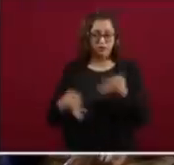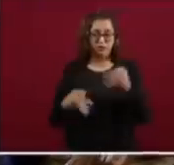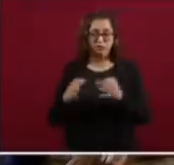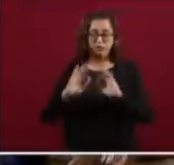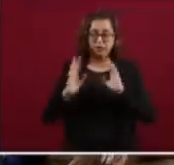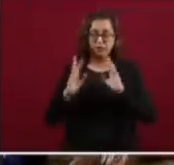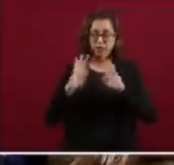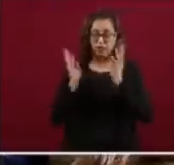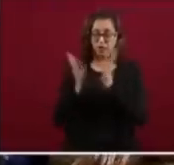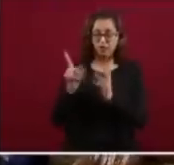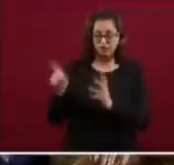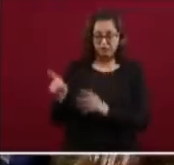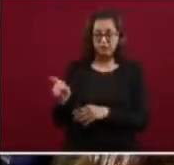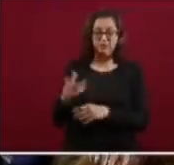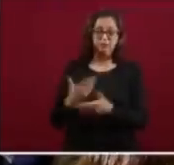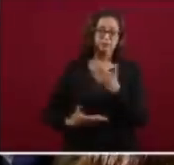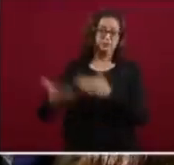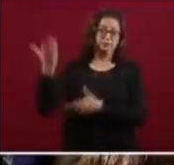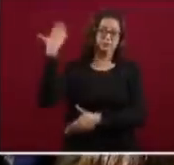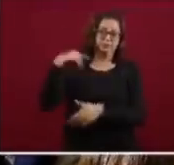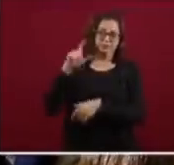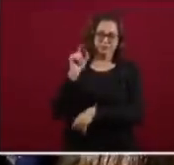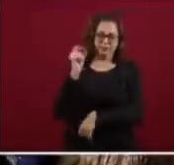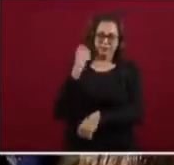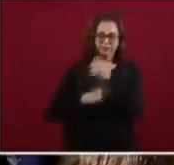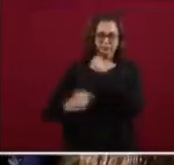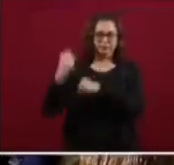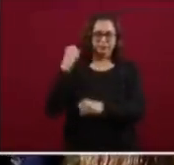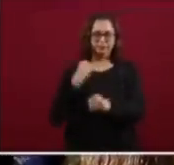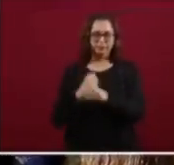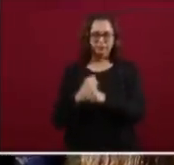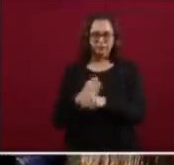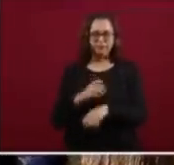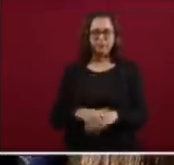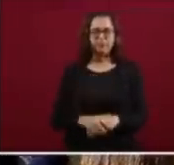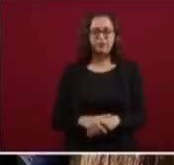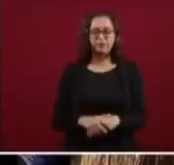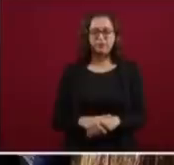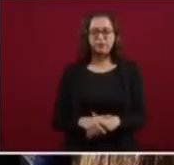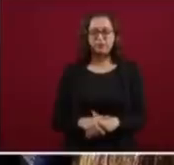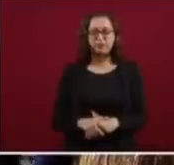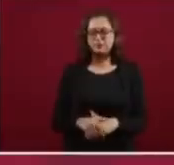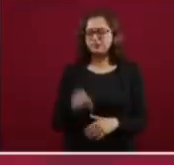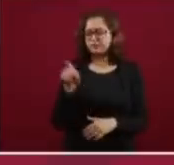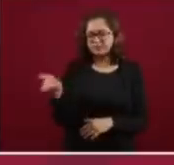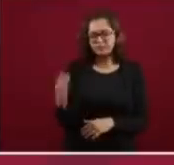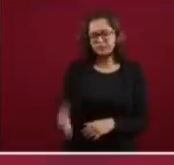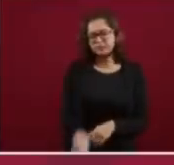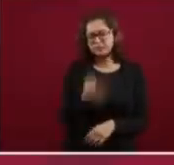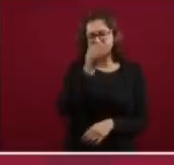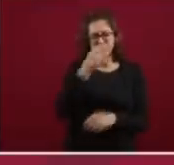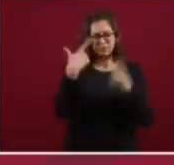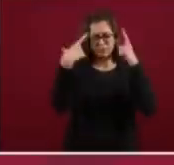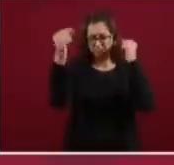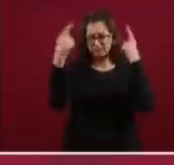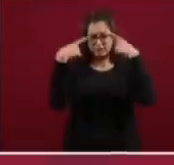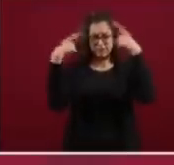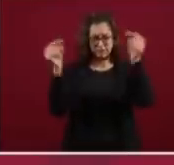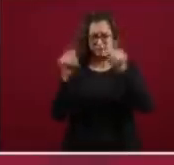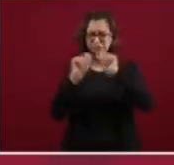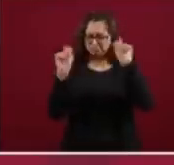pero estoy hablando de hace 20 años ya estaba por recibirse se